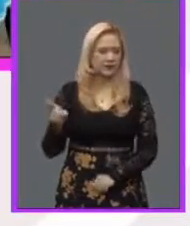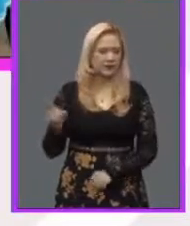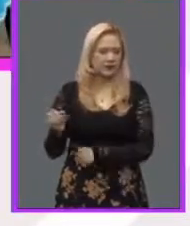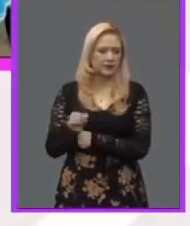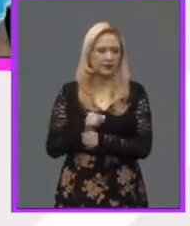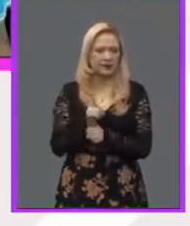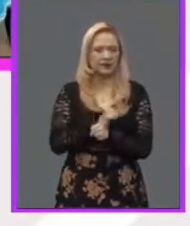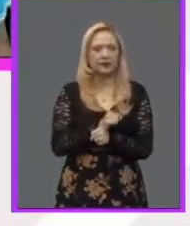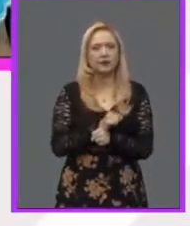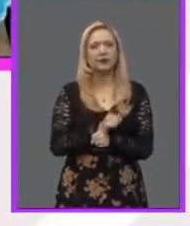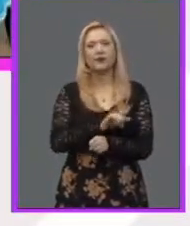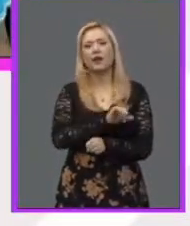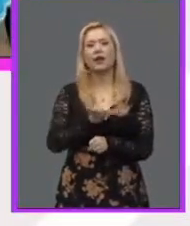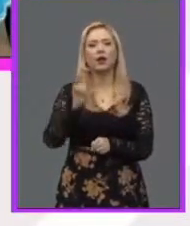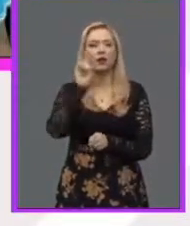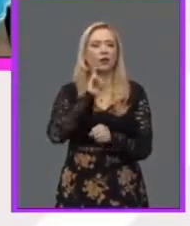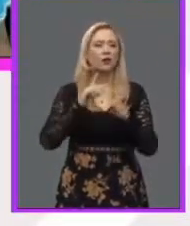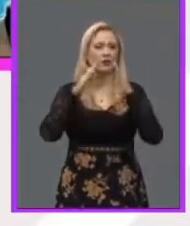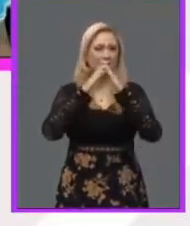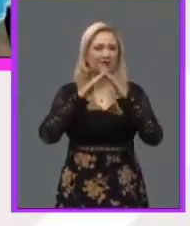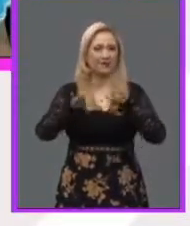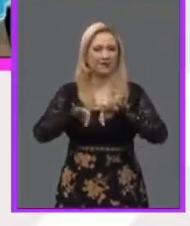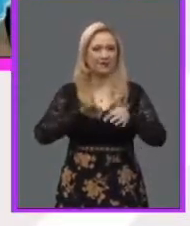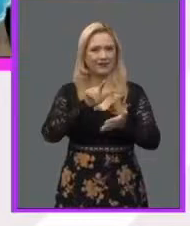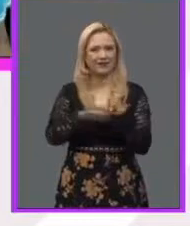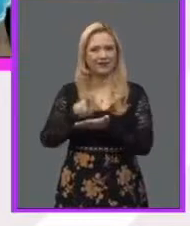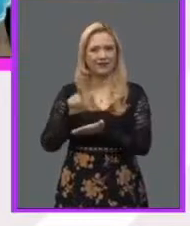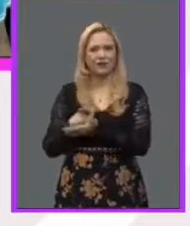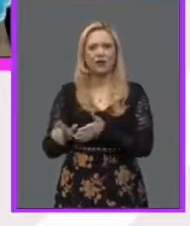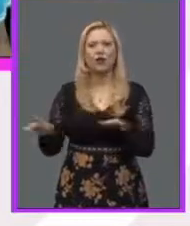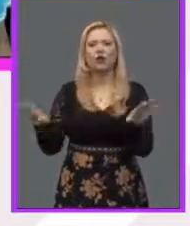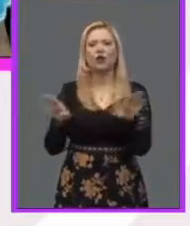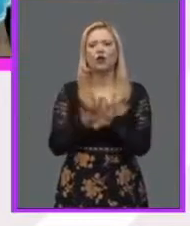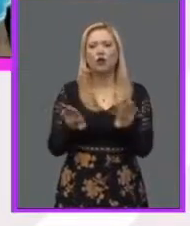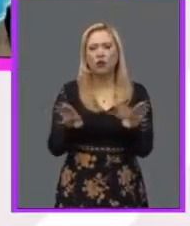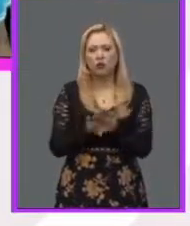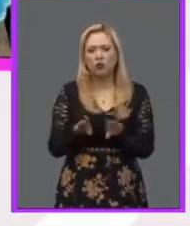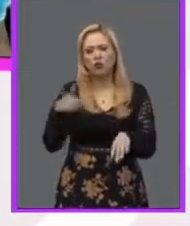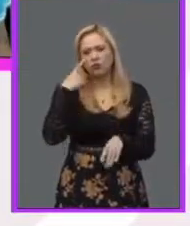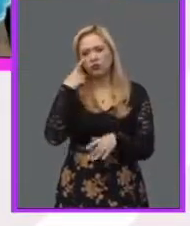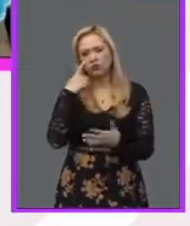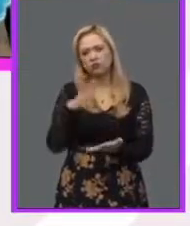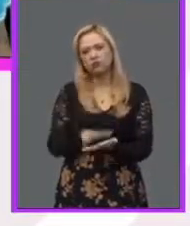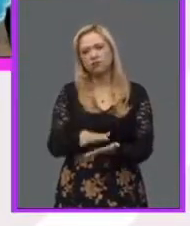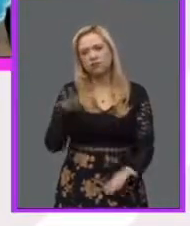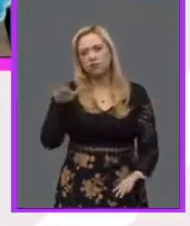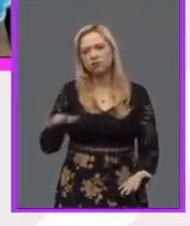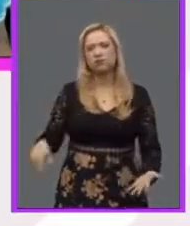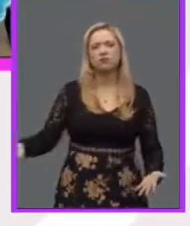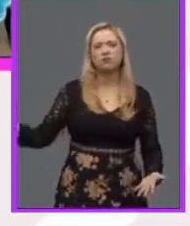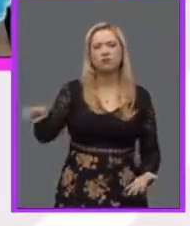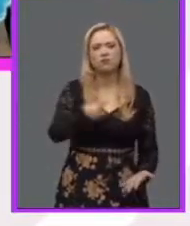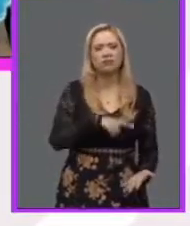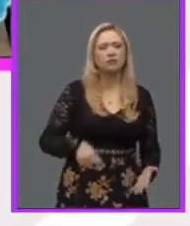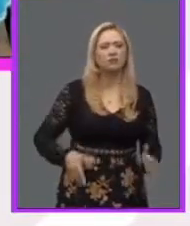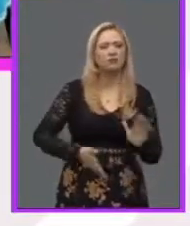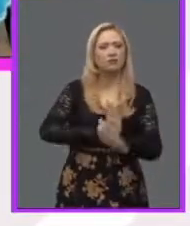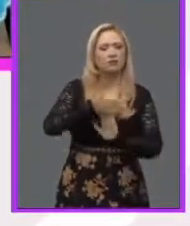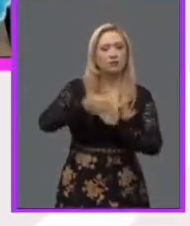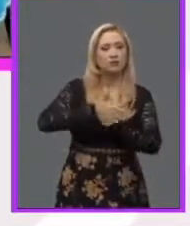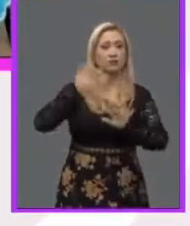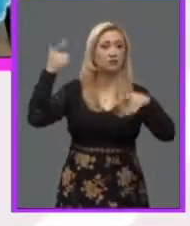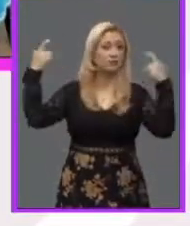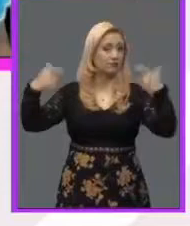con las trabajadoras del hogar, ¿no? Y cómo muchas viviendas, sobre todo construidas en